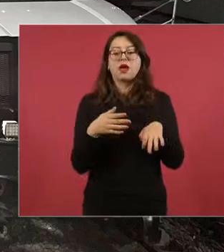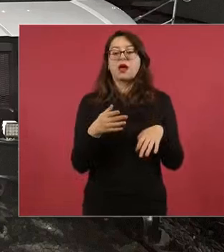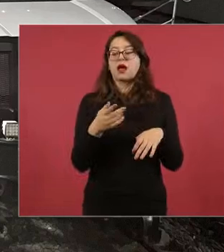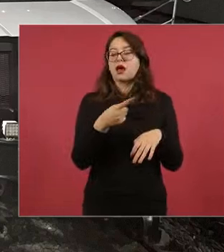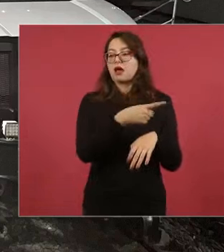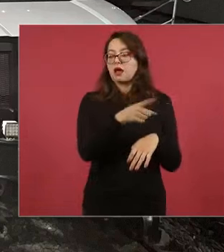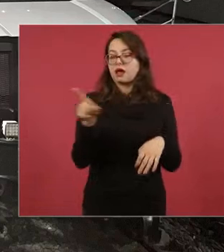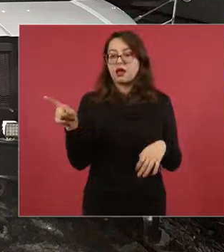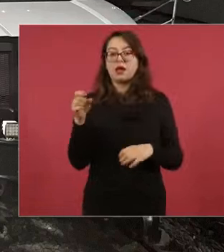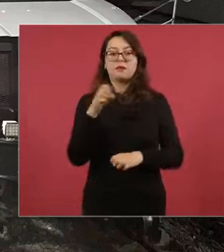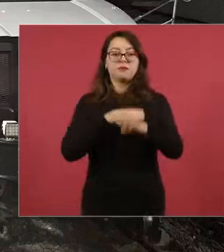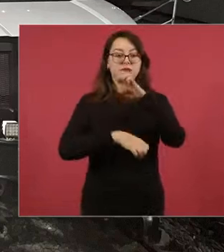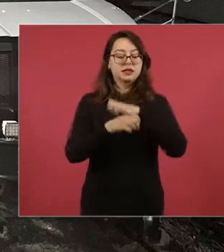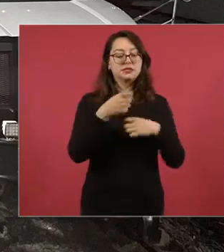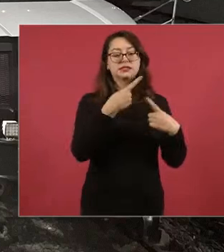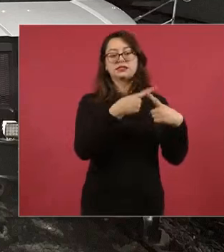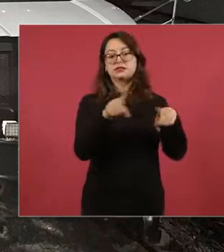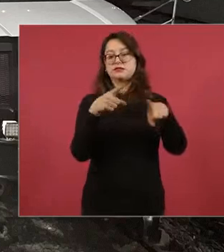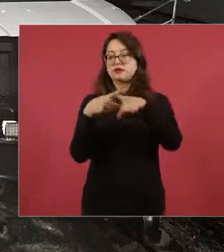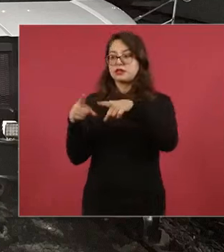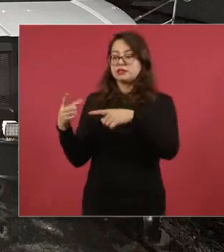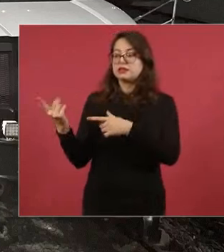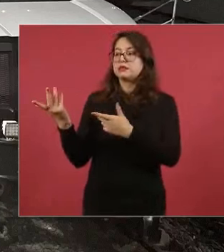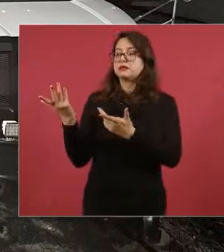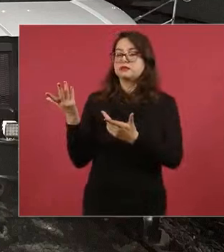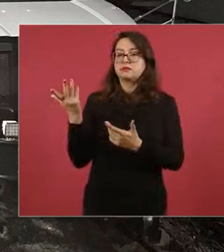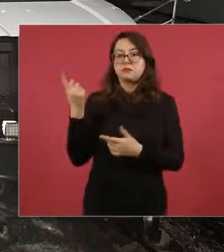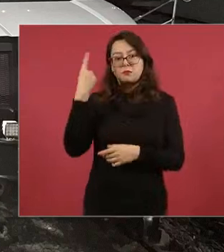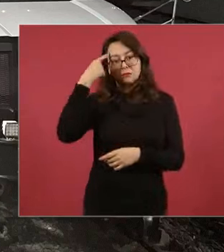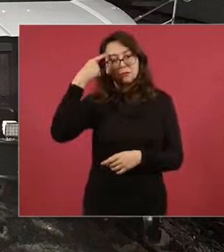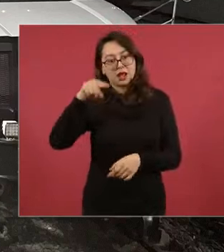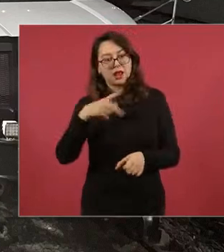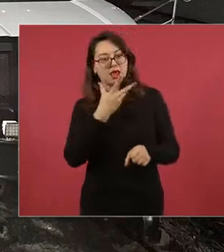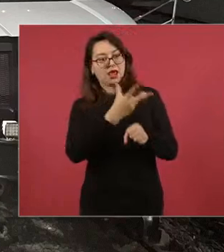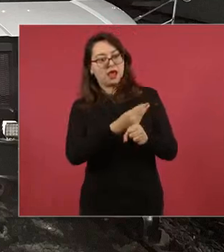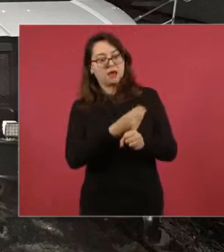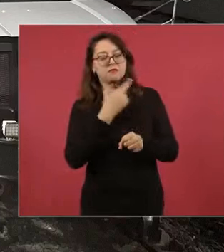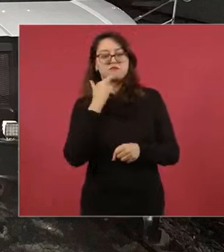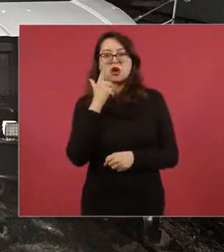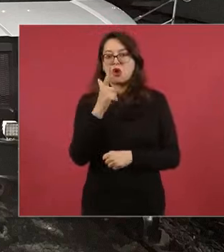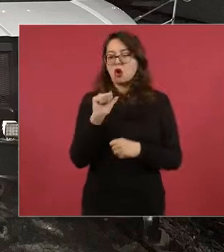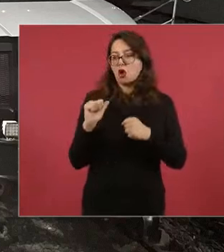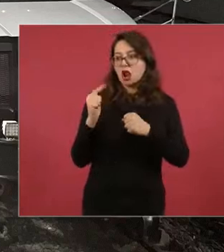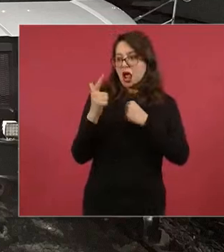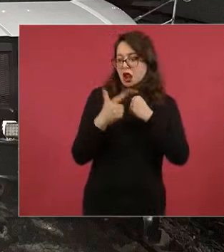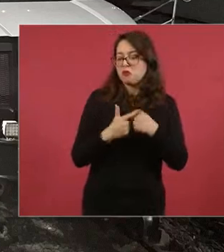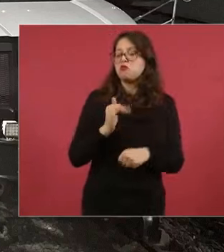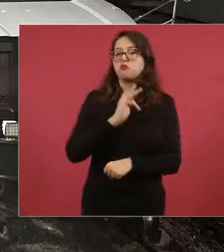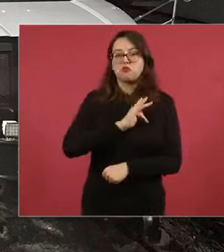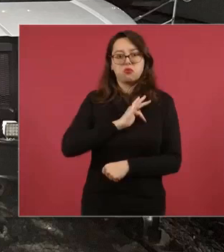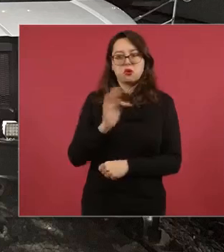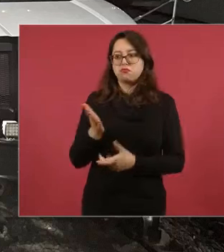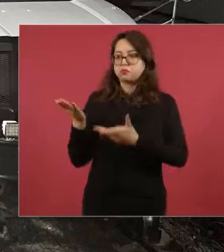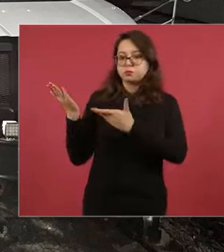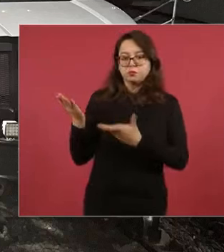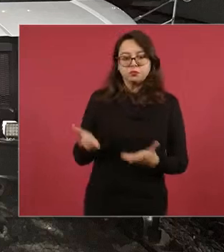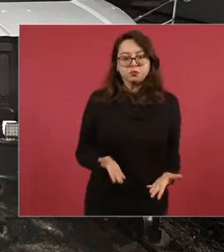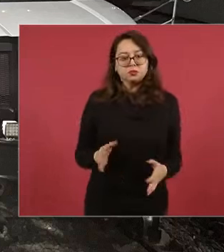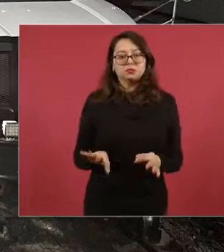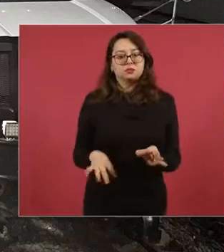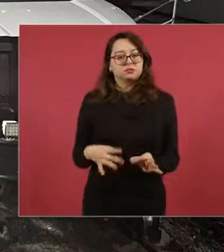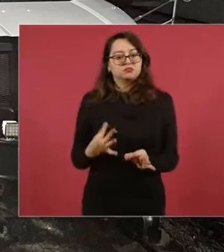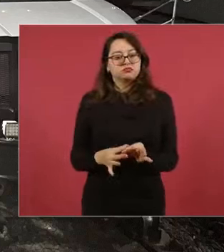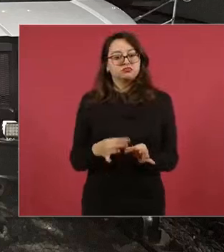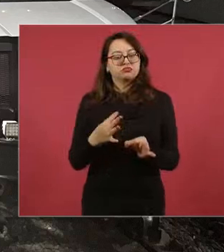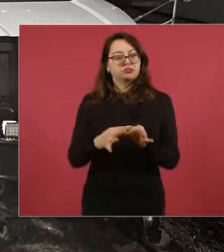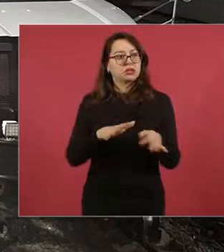los consorcios para continuar haciendo mejoramiento de la infraestructura ferroviaria y concluyendo estaciones